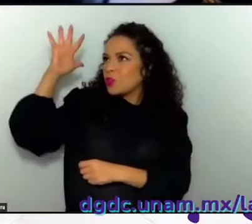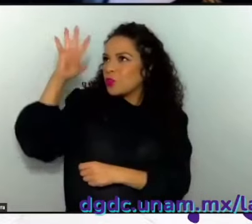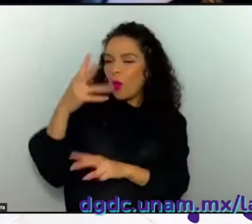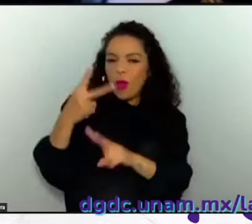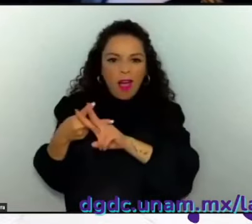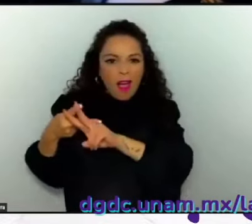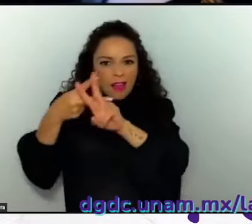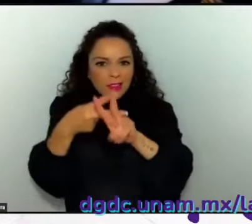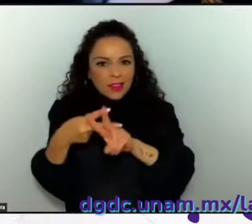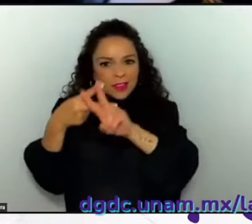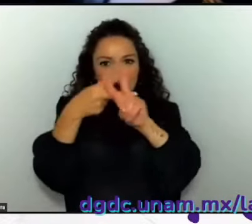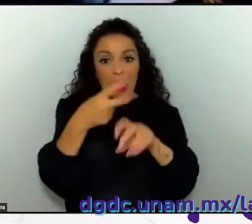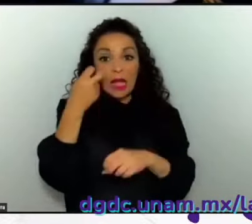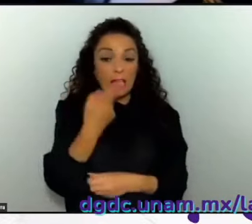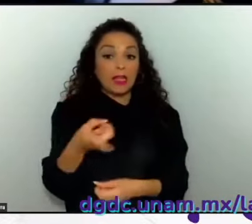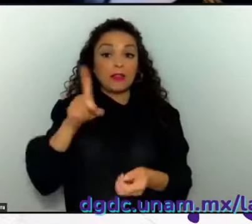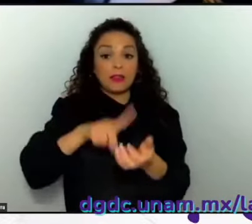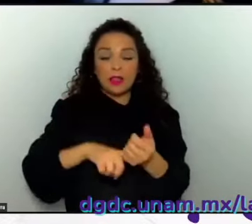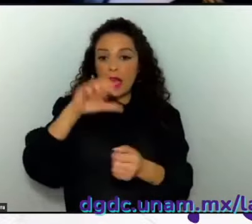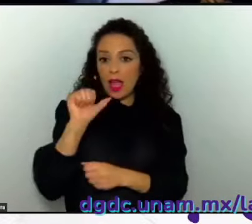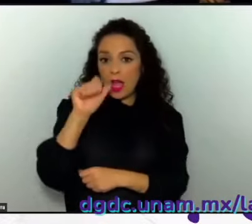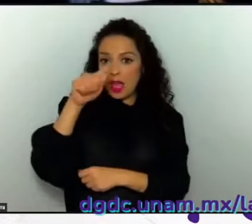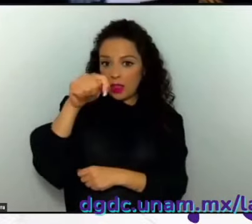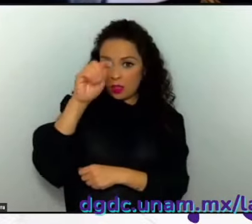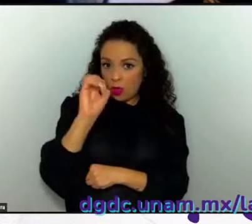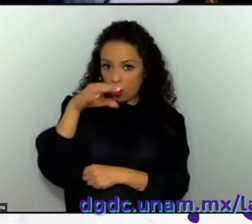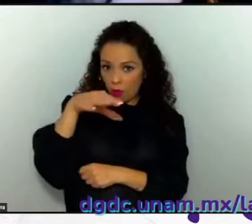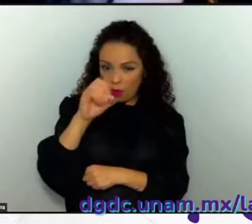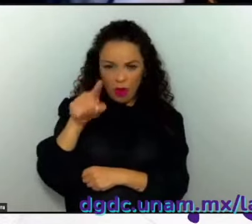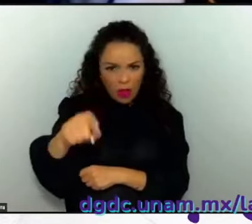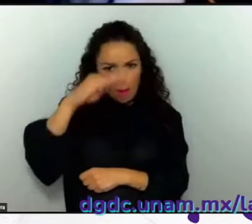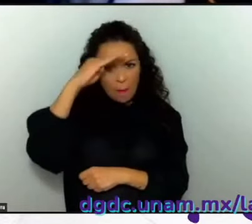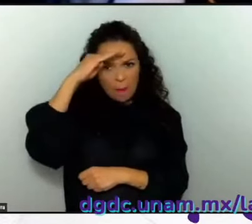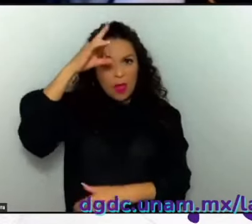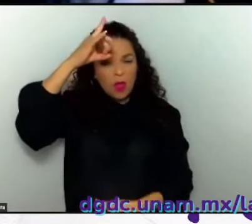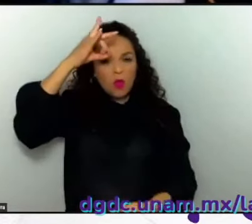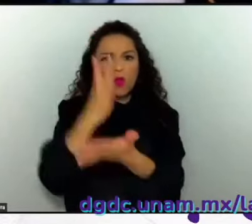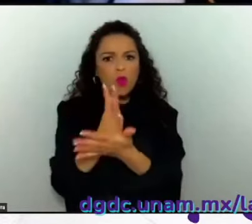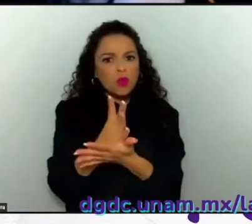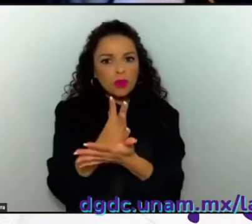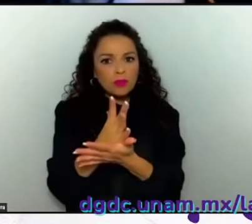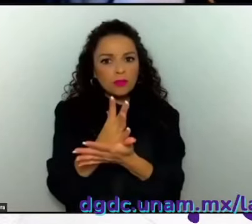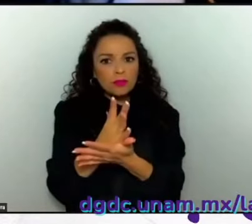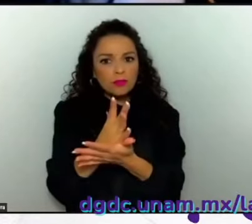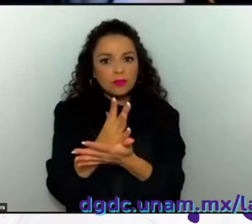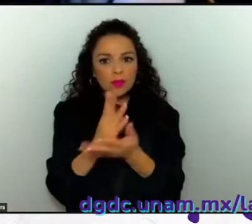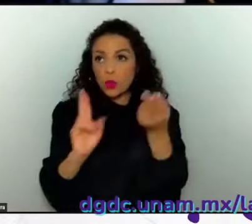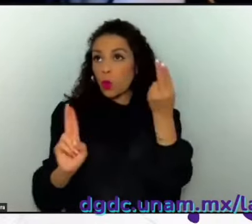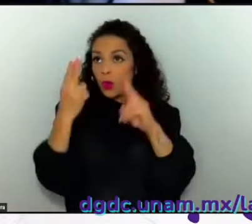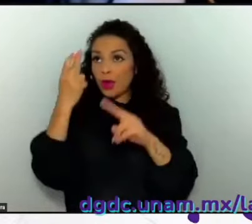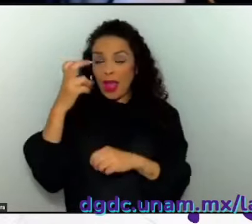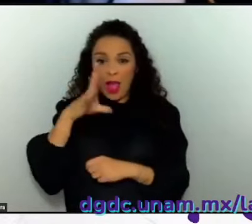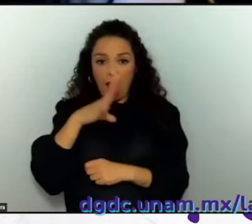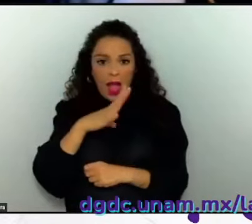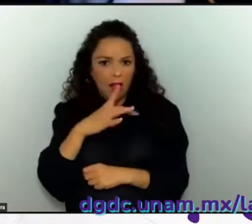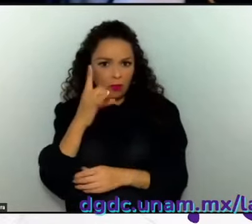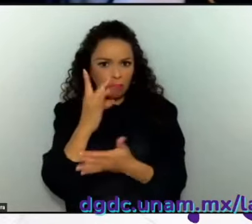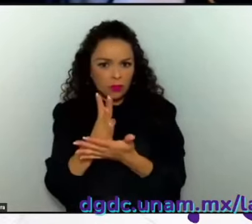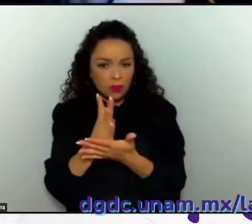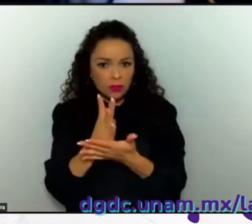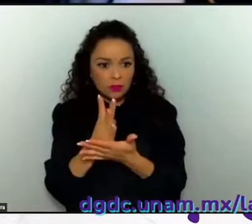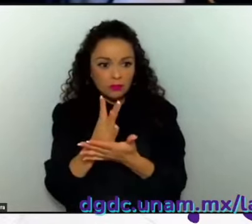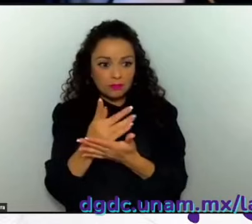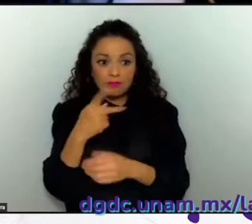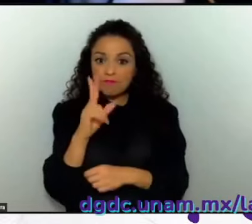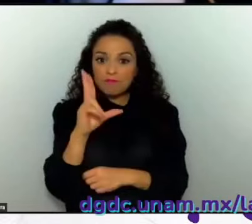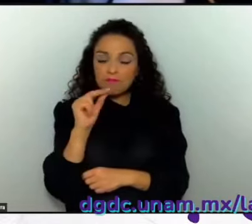ordinaria hecha de átomos. Durante mucho tiempo pensábamos que era lo único de lo que estaba hecho el universo, pero resulta que no alcanzaba. Cuando uno